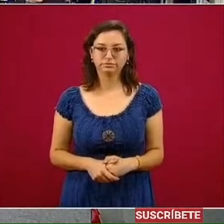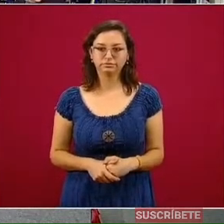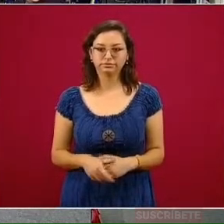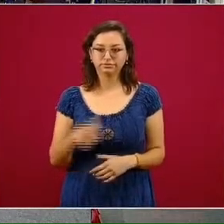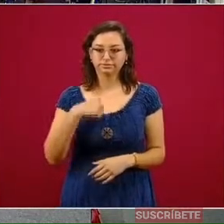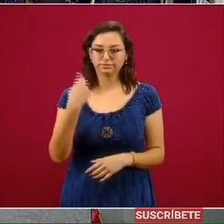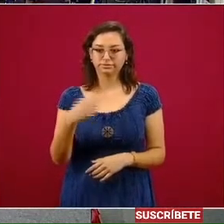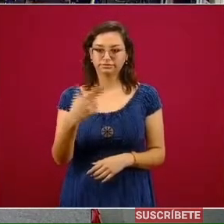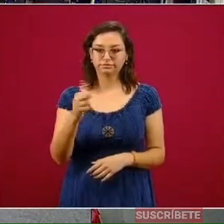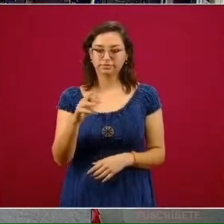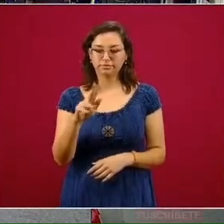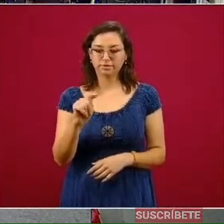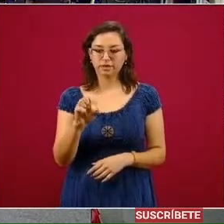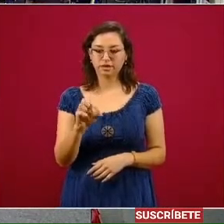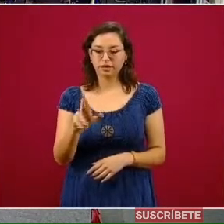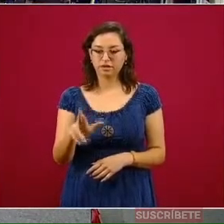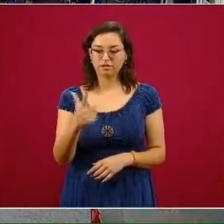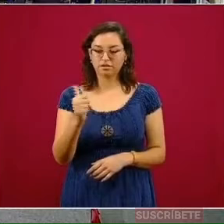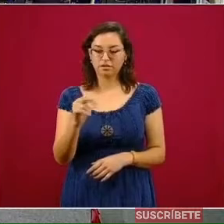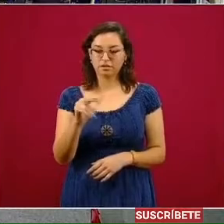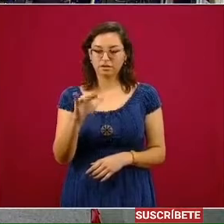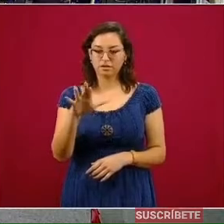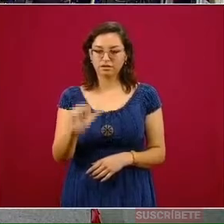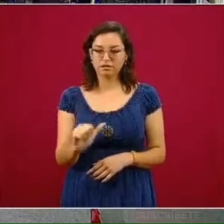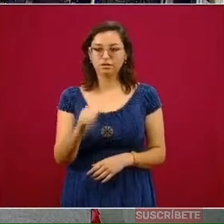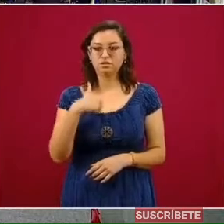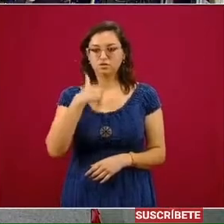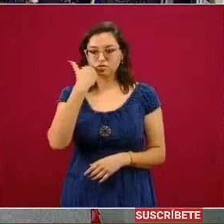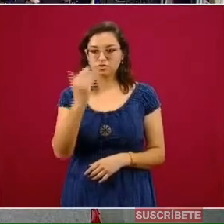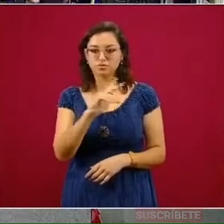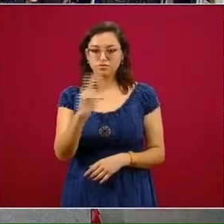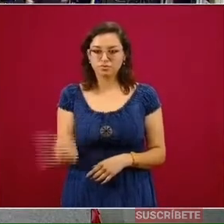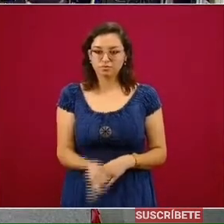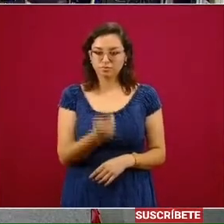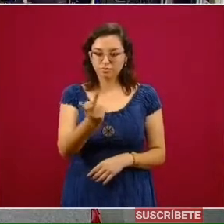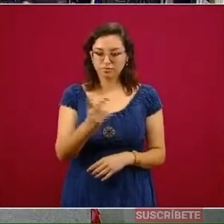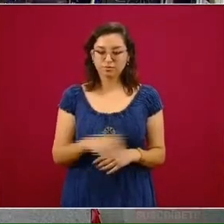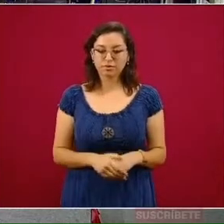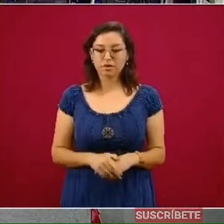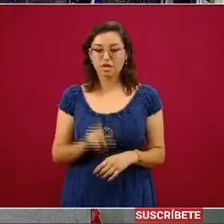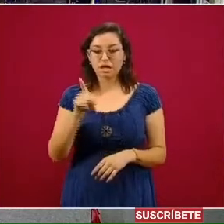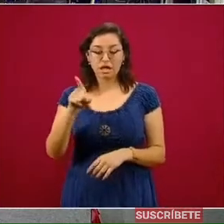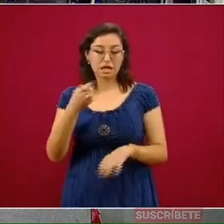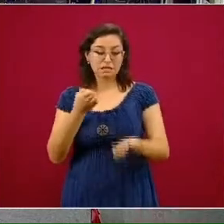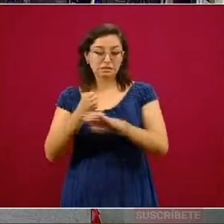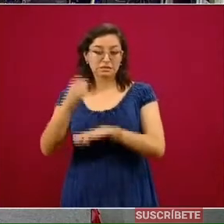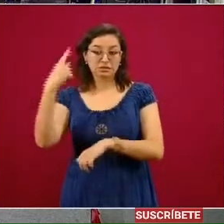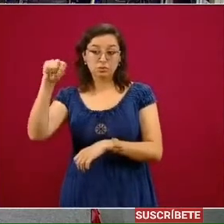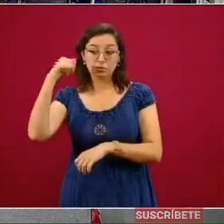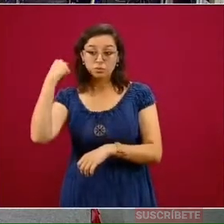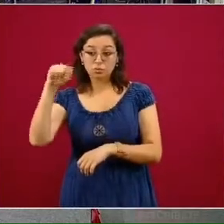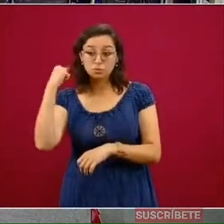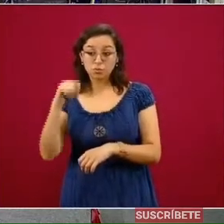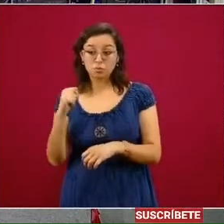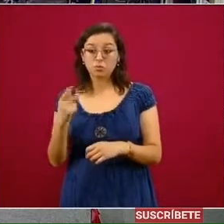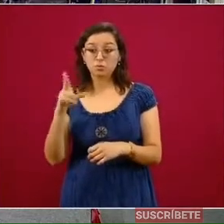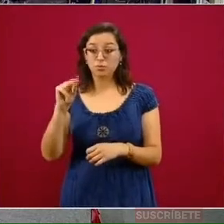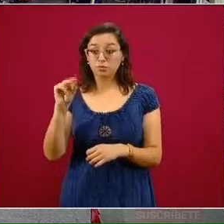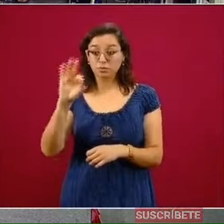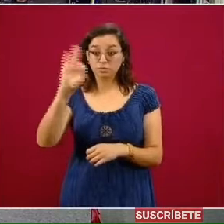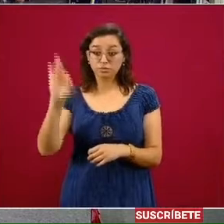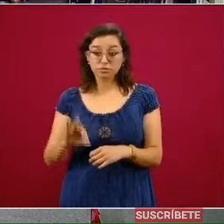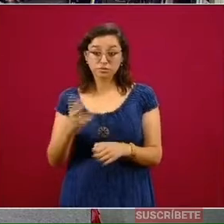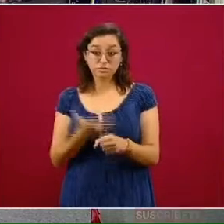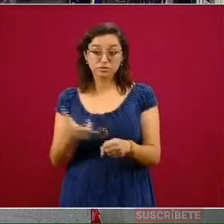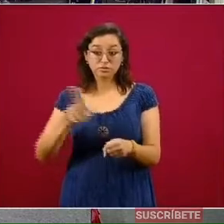Héctor García, de Diario Basta y Grupo Cantón, le quiero preguntar, usted acaba de mencionar que en la entidad tabasqueña ya se logró bajar 80%